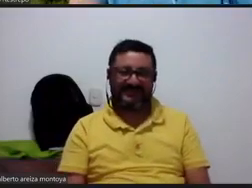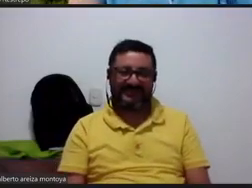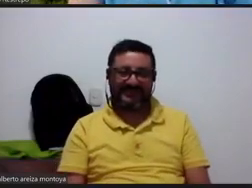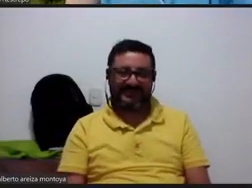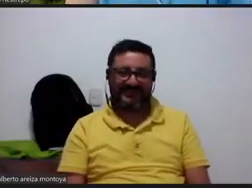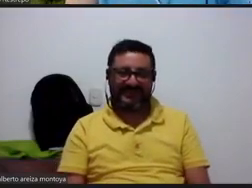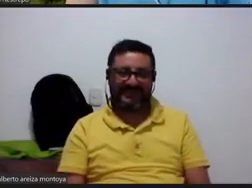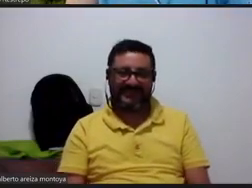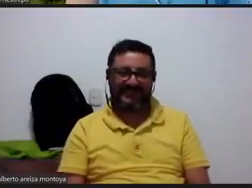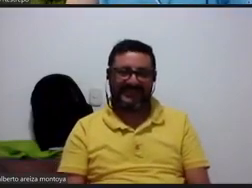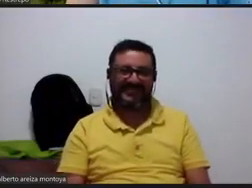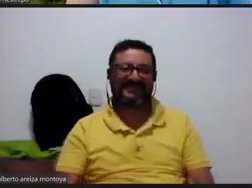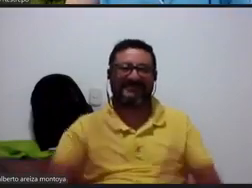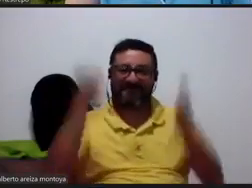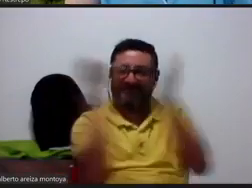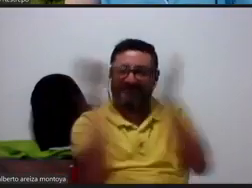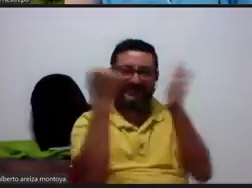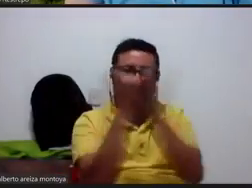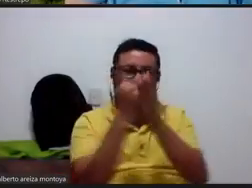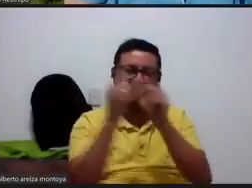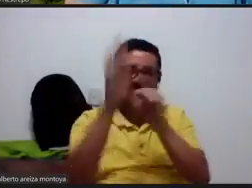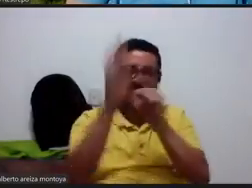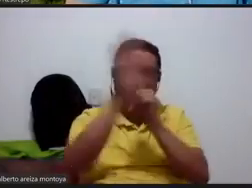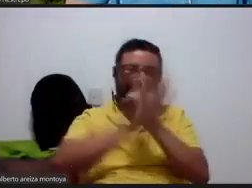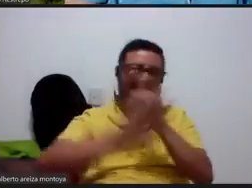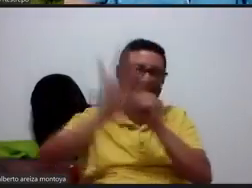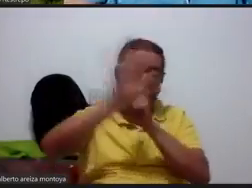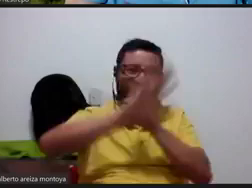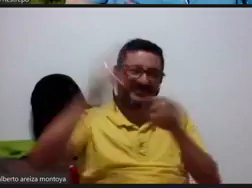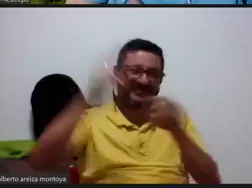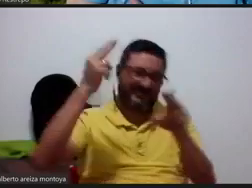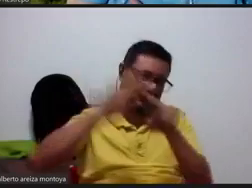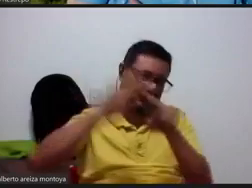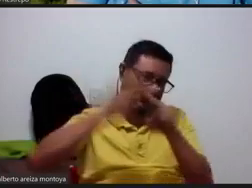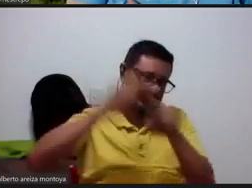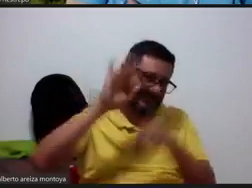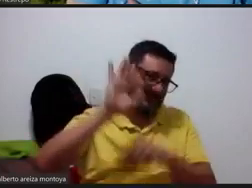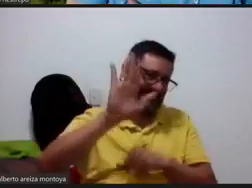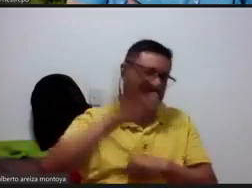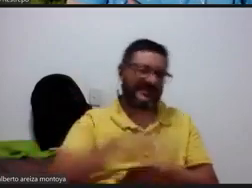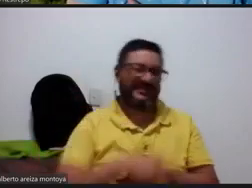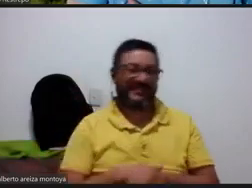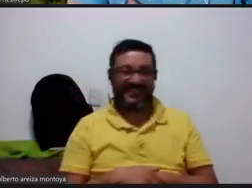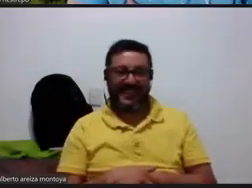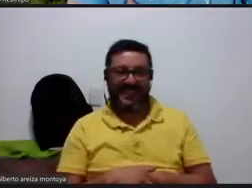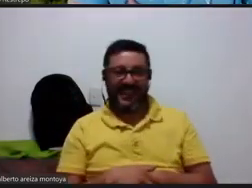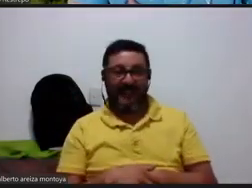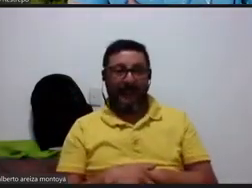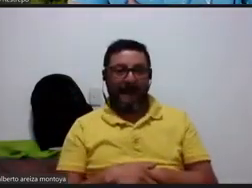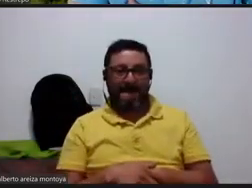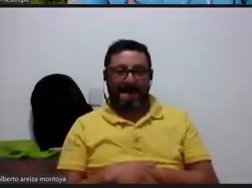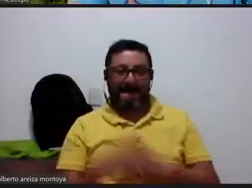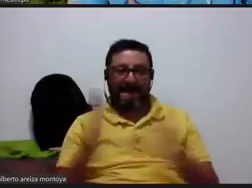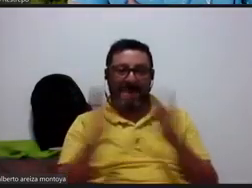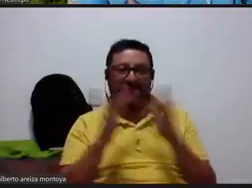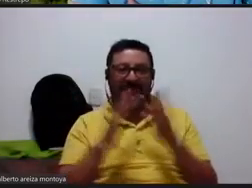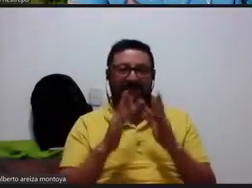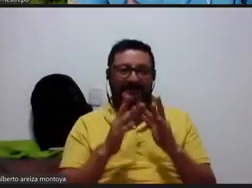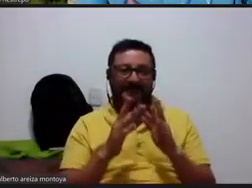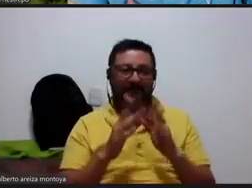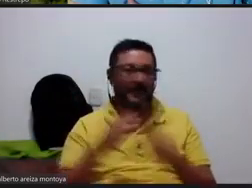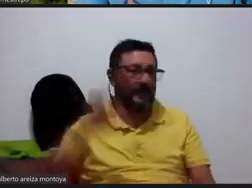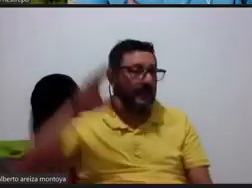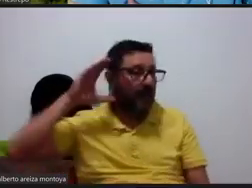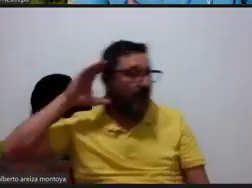una marca que defender, que es tu nombre, entonces sé que puedes llegar a oídos de la